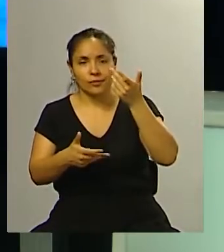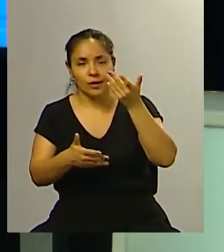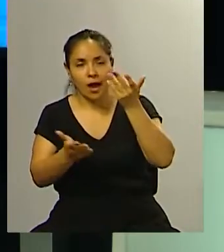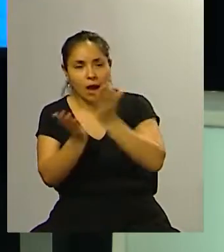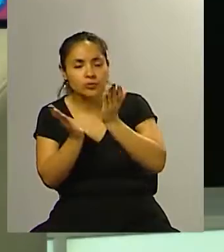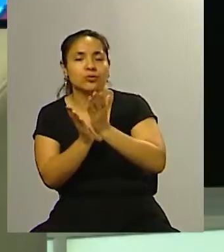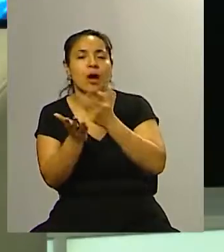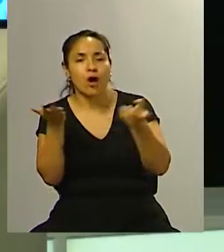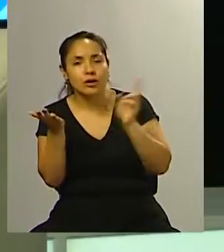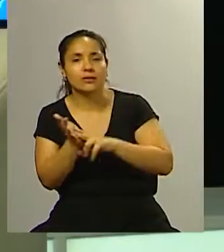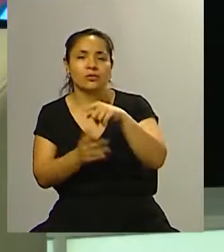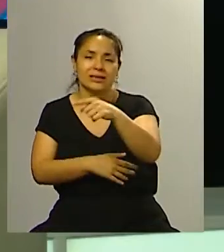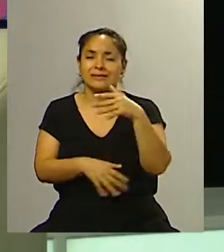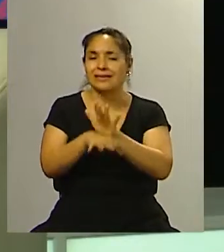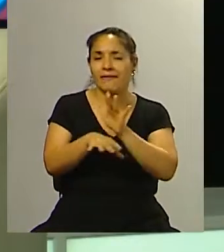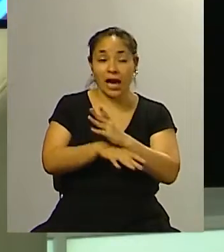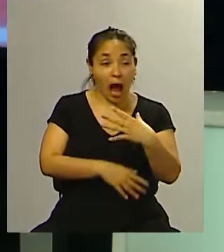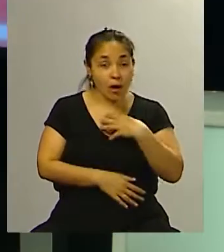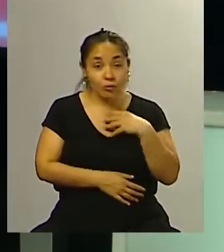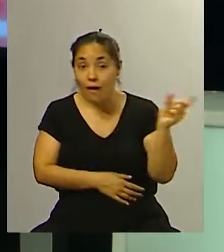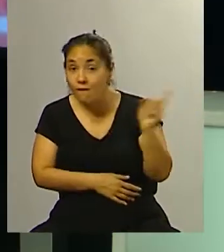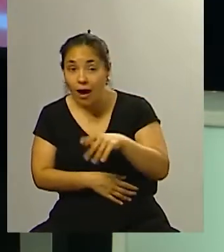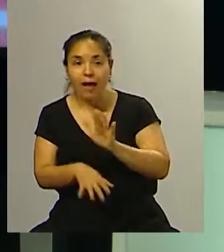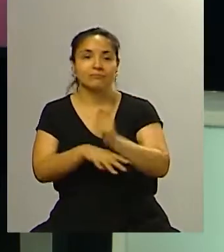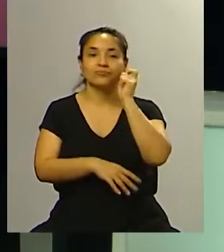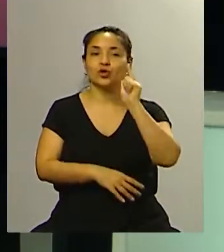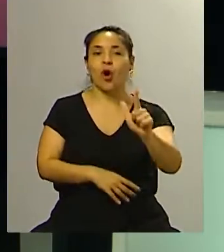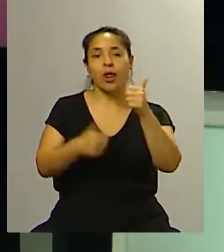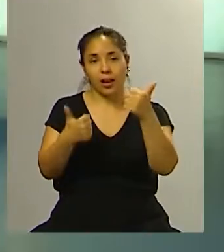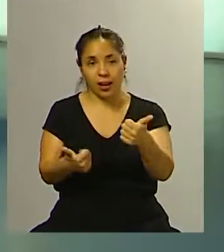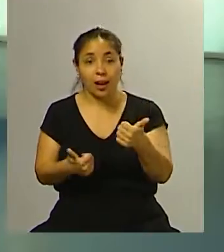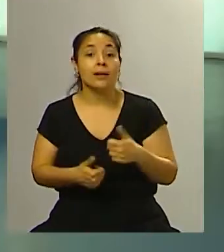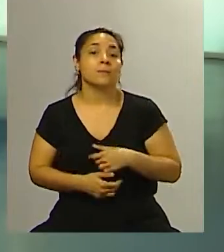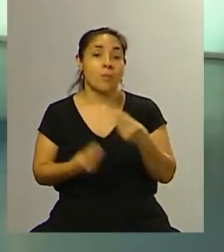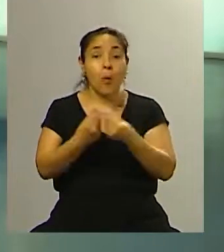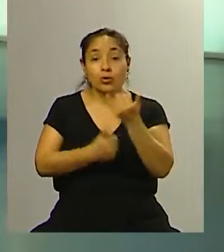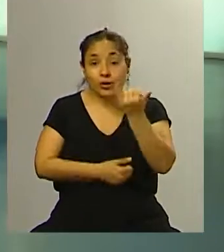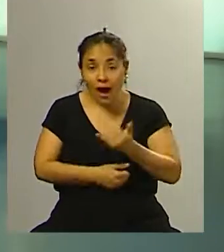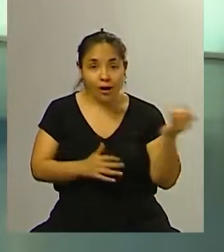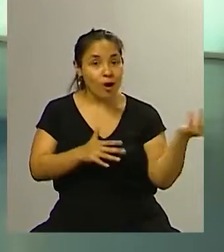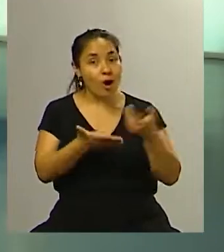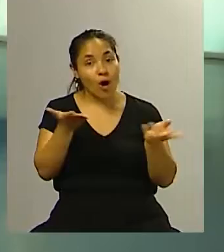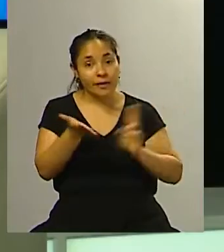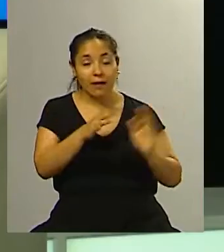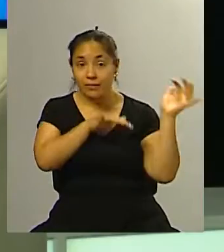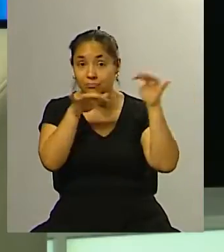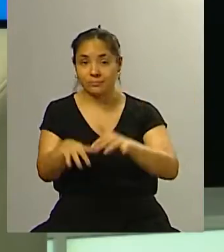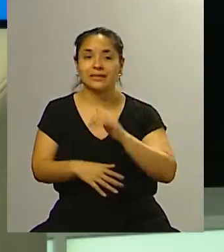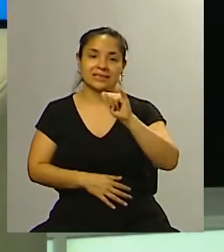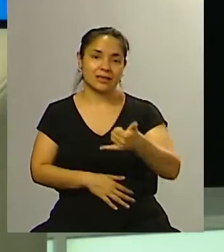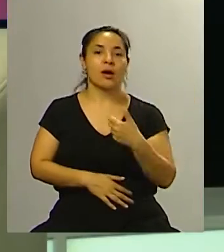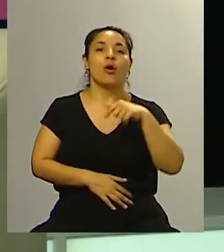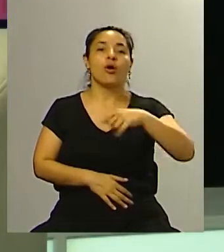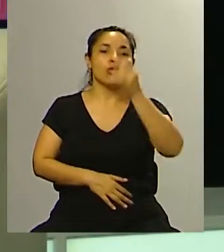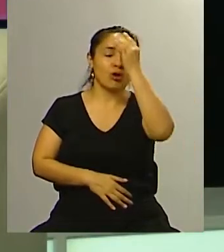chicos vuelvan al sistema, ¿no? Sí. Y se ha logrado que vuelvan muchos también. Sí, exactamente. Nosotros hoy en día contamos con 12.000